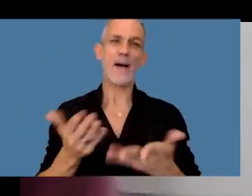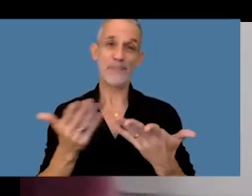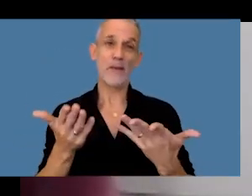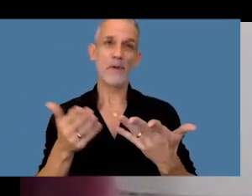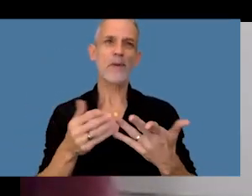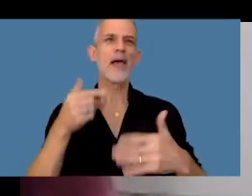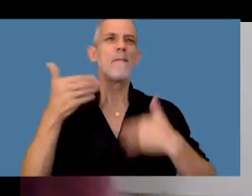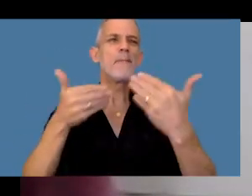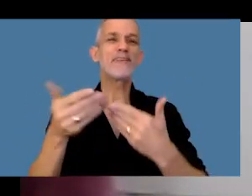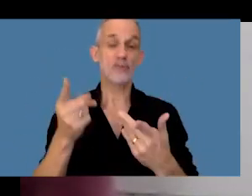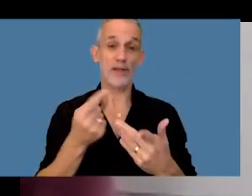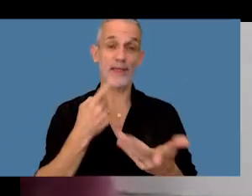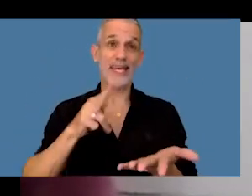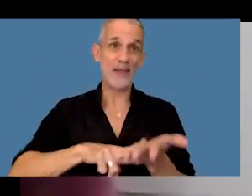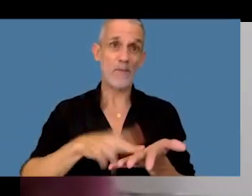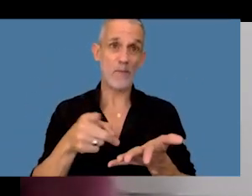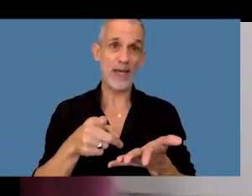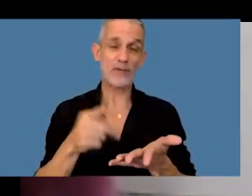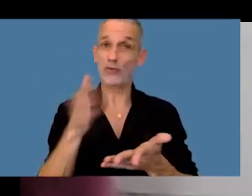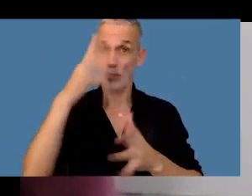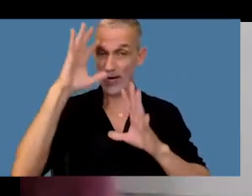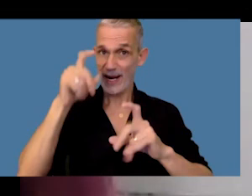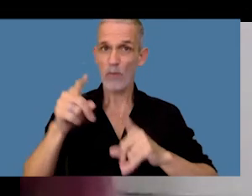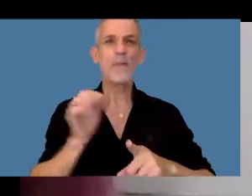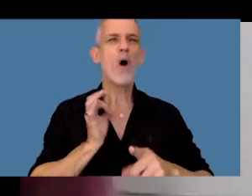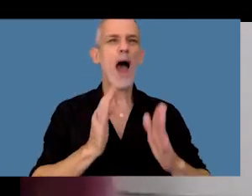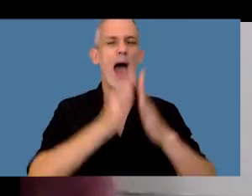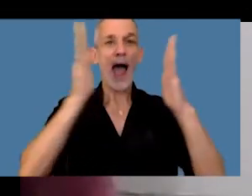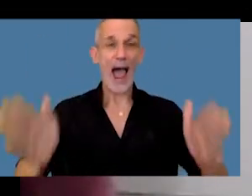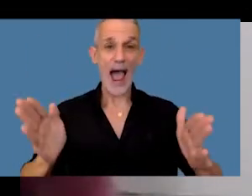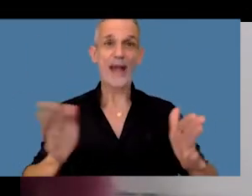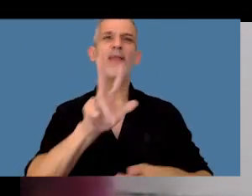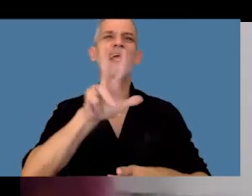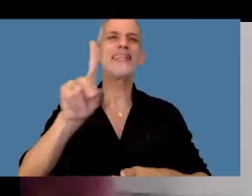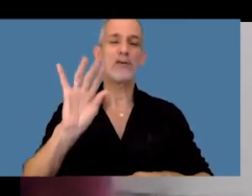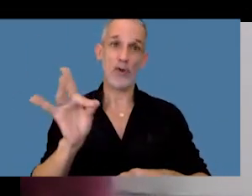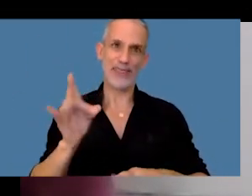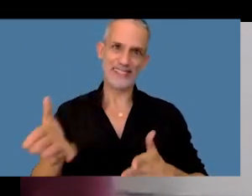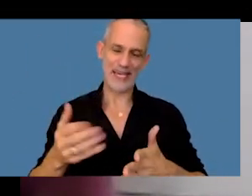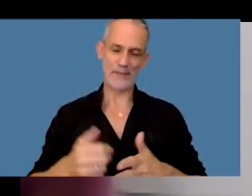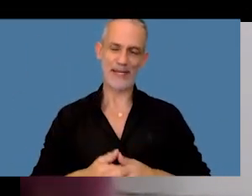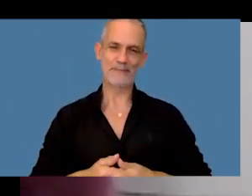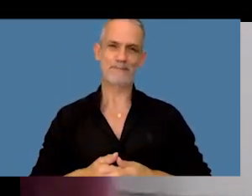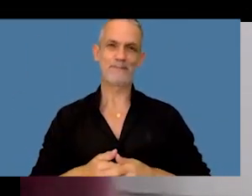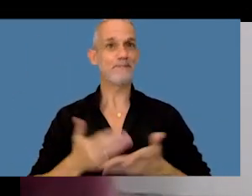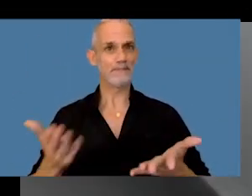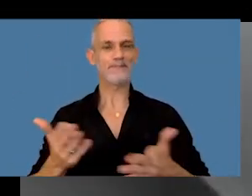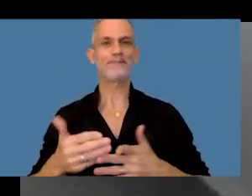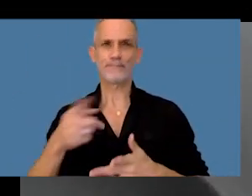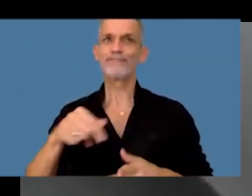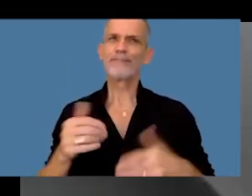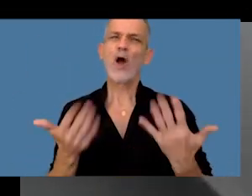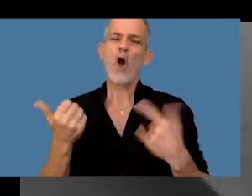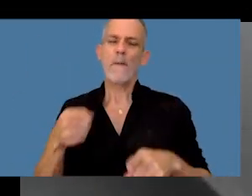perfeccionamiento del hecho imponible, recuerden todos, como es anual, recién es el 31 de diciembre. Sí,